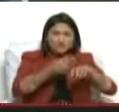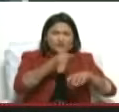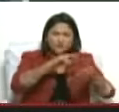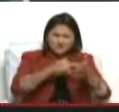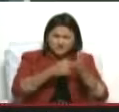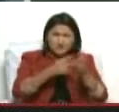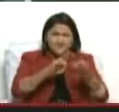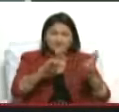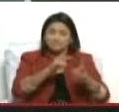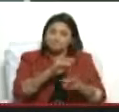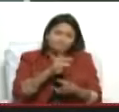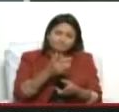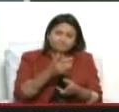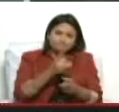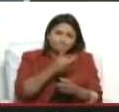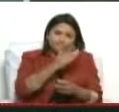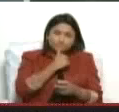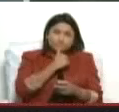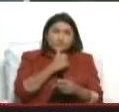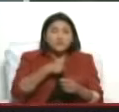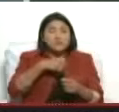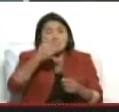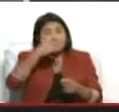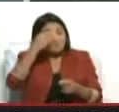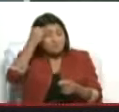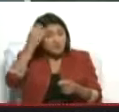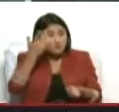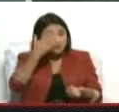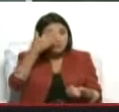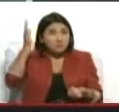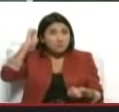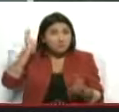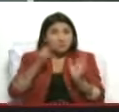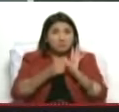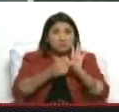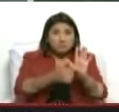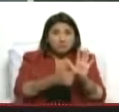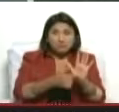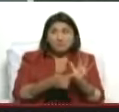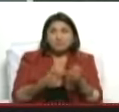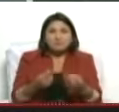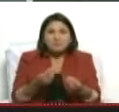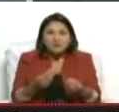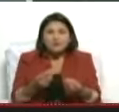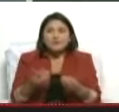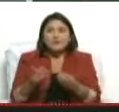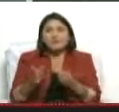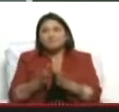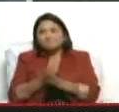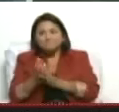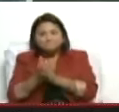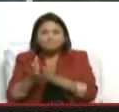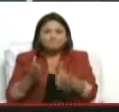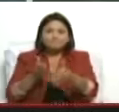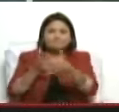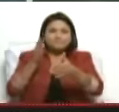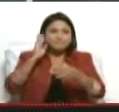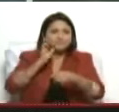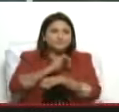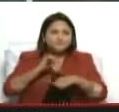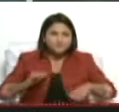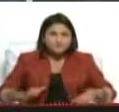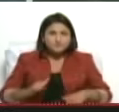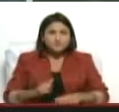eso yo pienso que era una fachada para hacer este tipo de trabajo incluso hay declaraciones de la